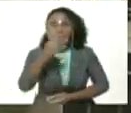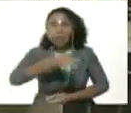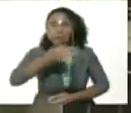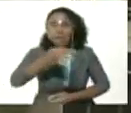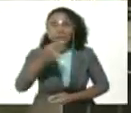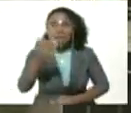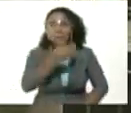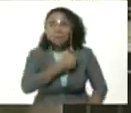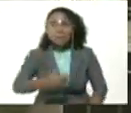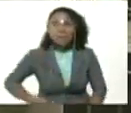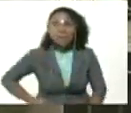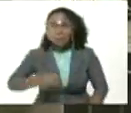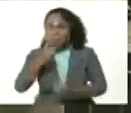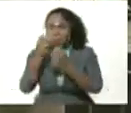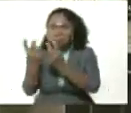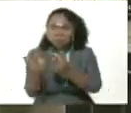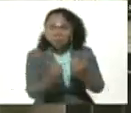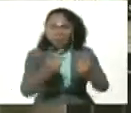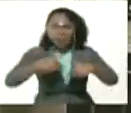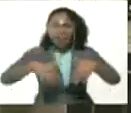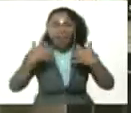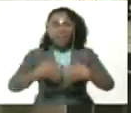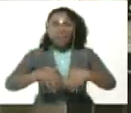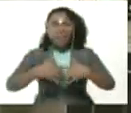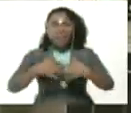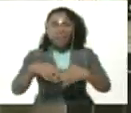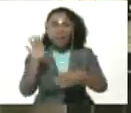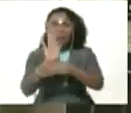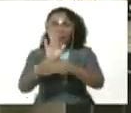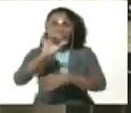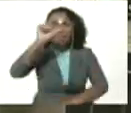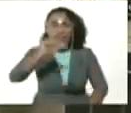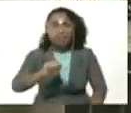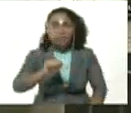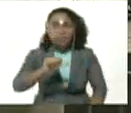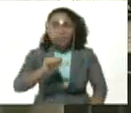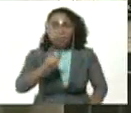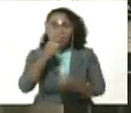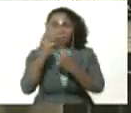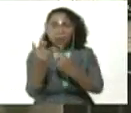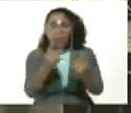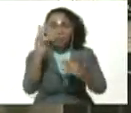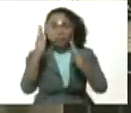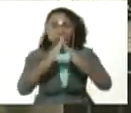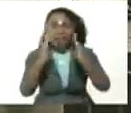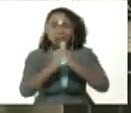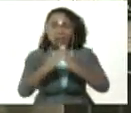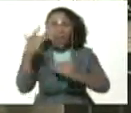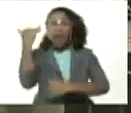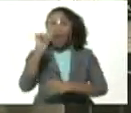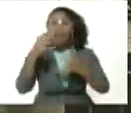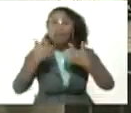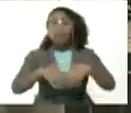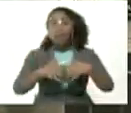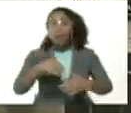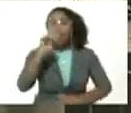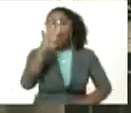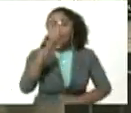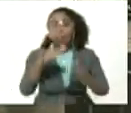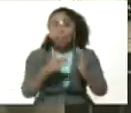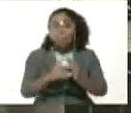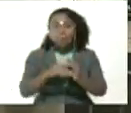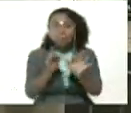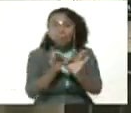presidente. Bienvenido a nuestra planta, Torrefactora Café del Sur. Bienvenido a su casa. Contamos con una planta de 4.000